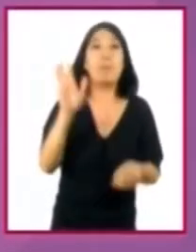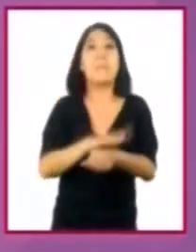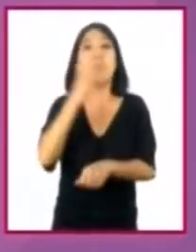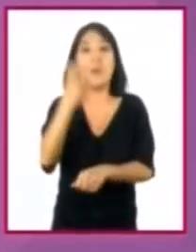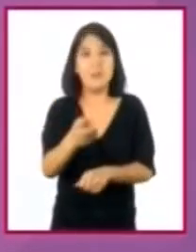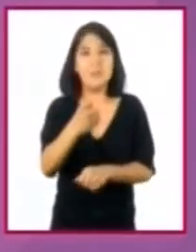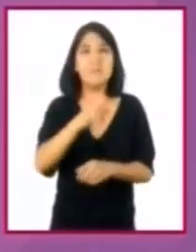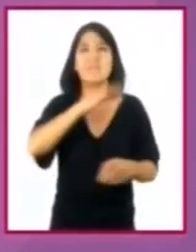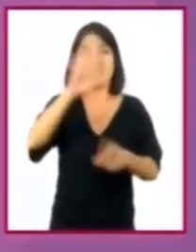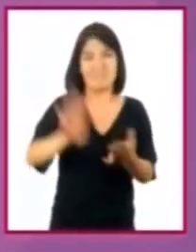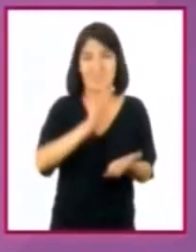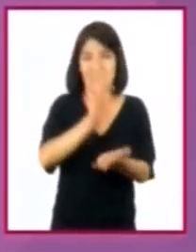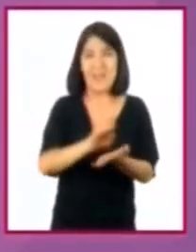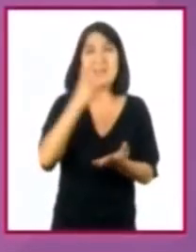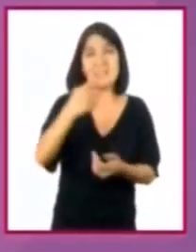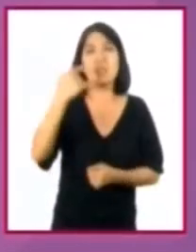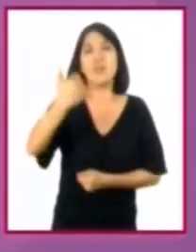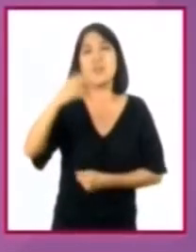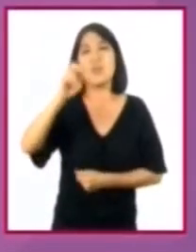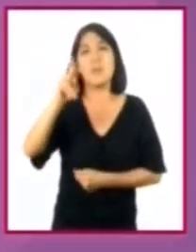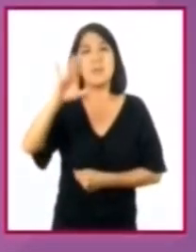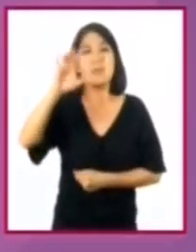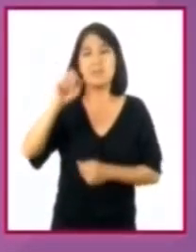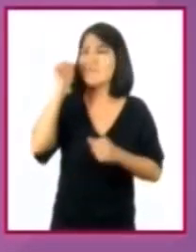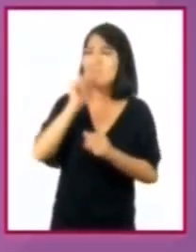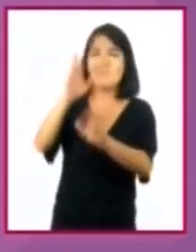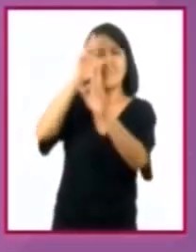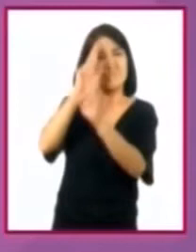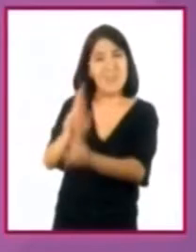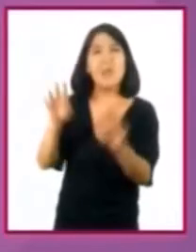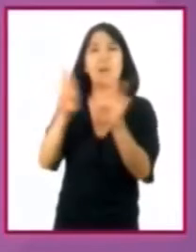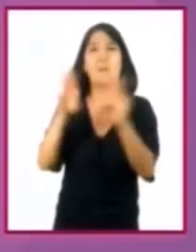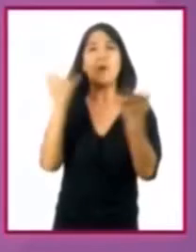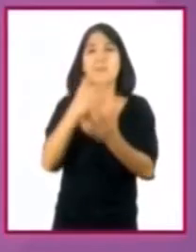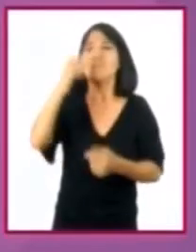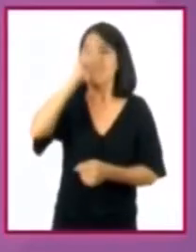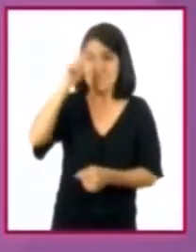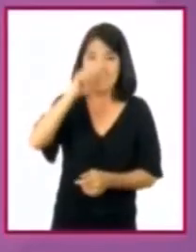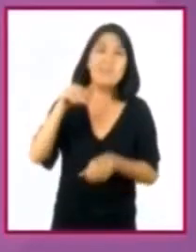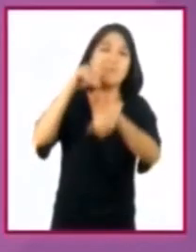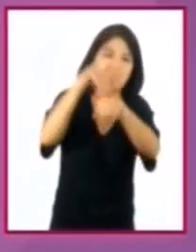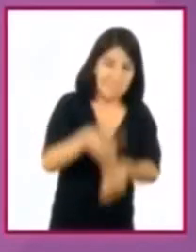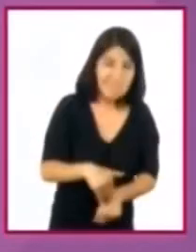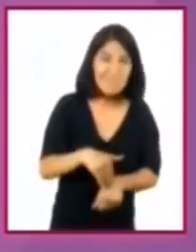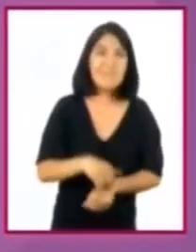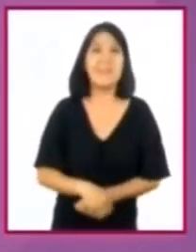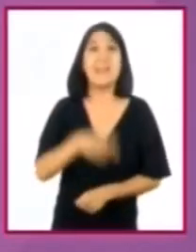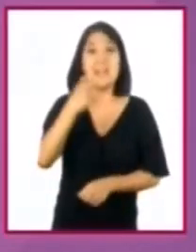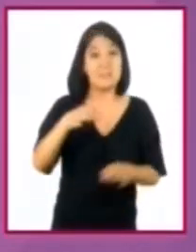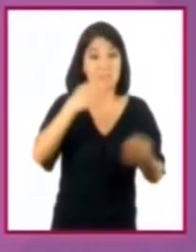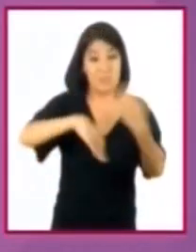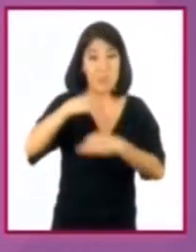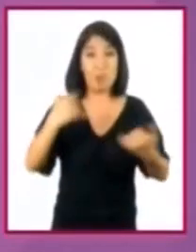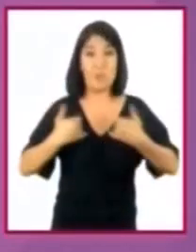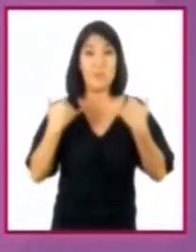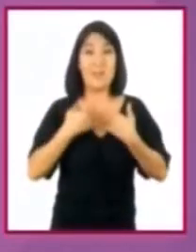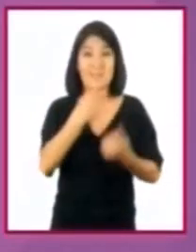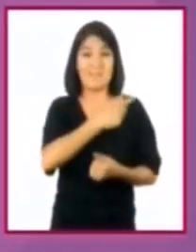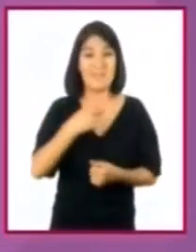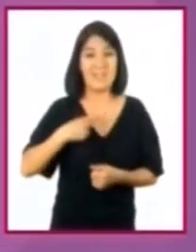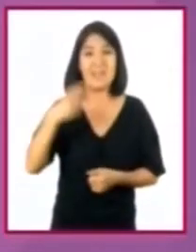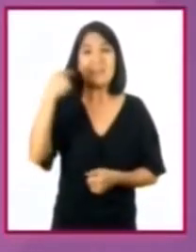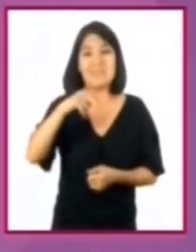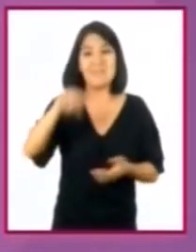todos los del barrio de Yopico lo respetábamos mucho y hacíamos caso a sus consejos. El deber de los jóvenes en el Calmecac